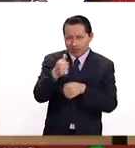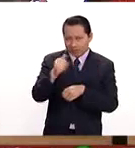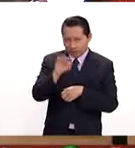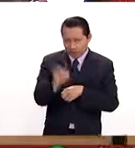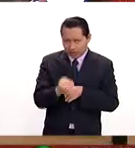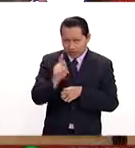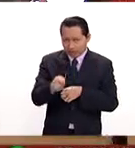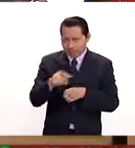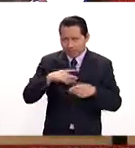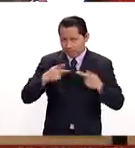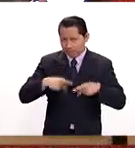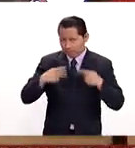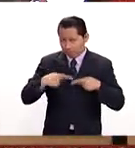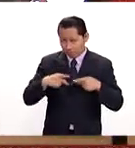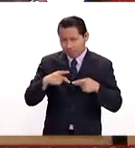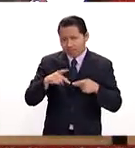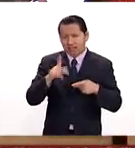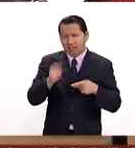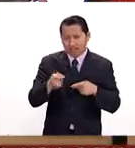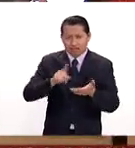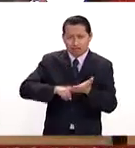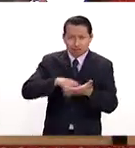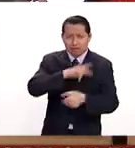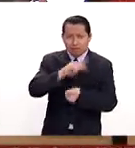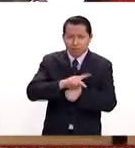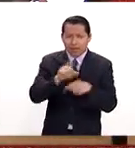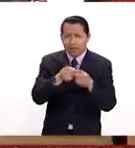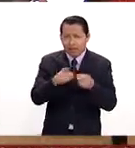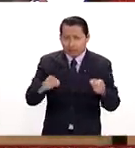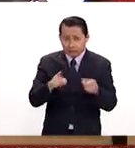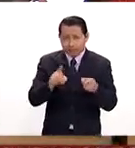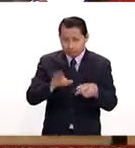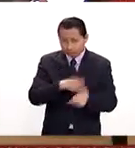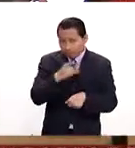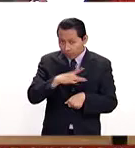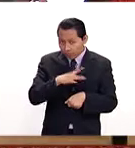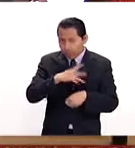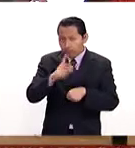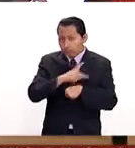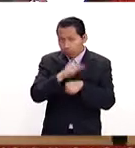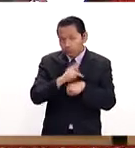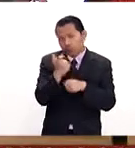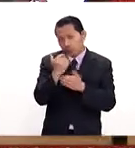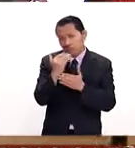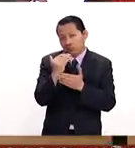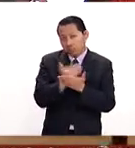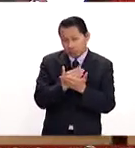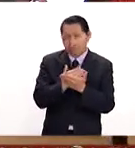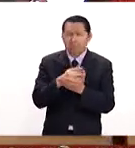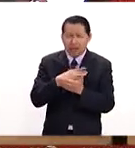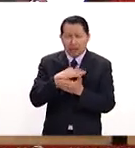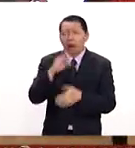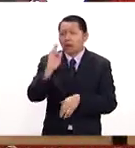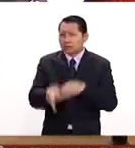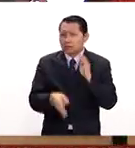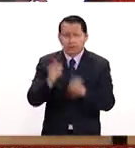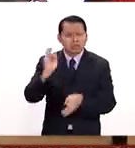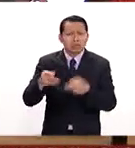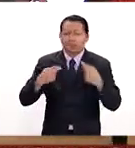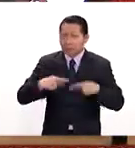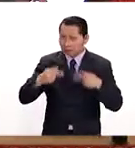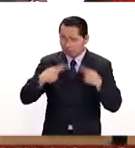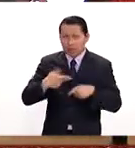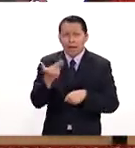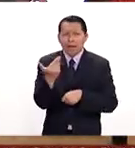están en países en desarrollo. Entonces, si países con muchos menos recursos acogen un número significativamente mayor de